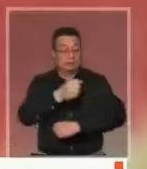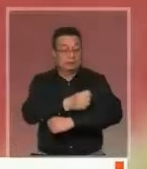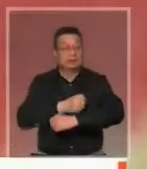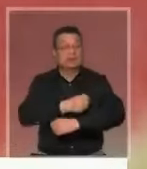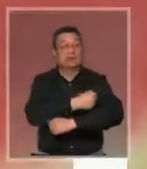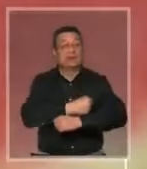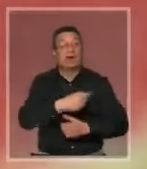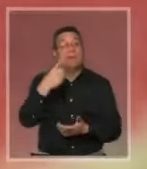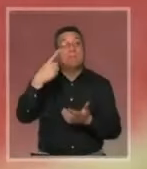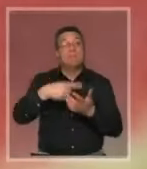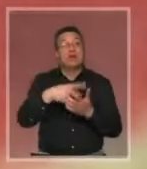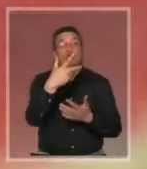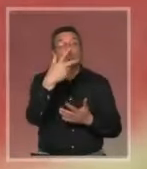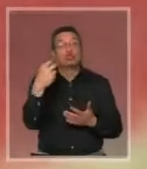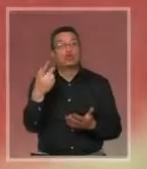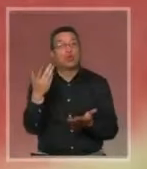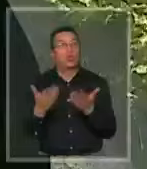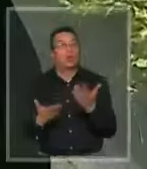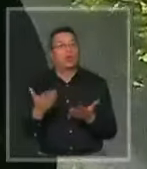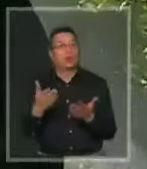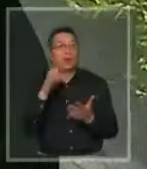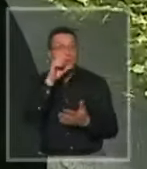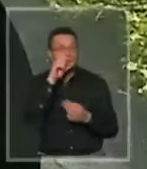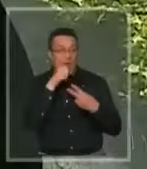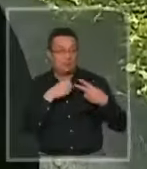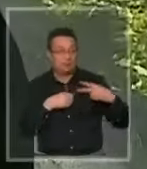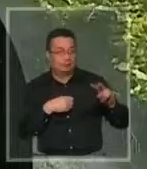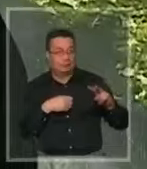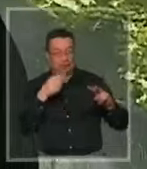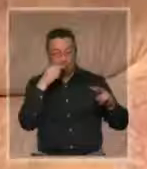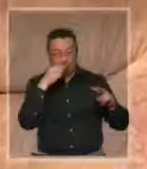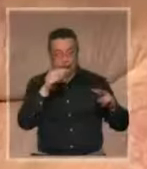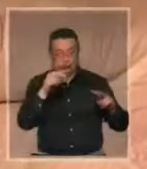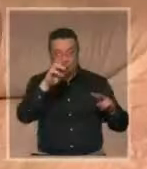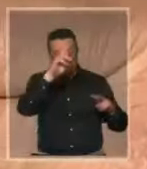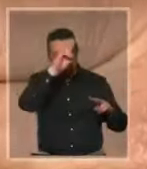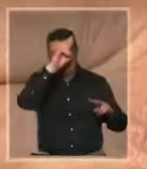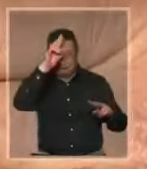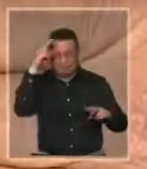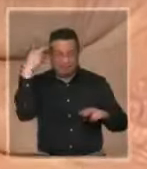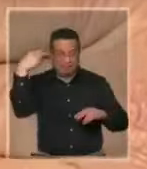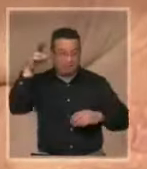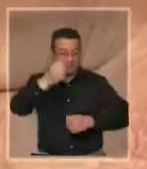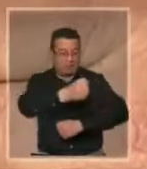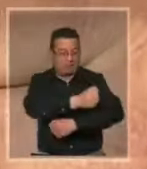1.800 pesos el kilo. Peruana, pronto llega la reina, la de Paine.